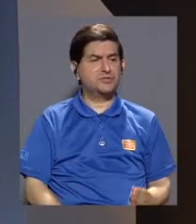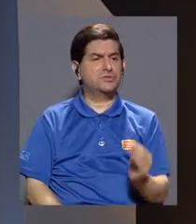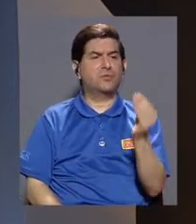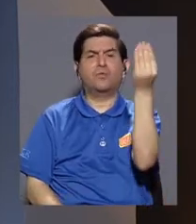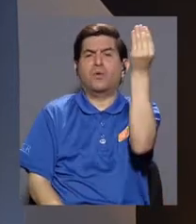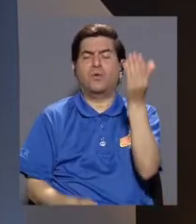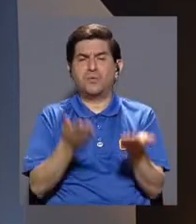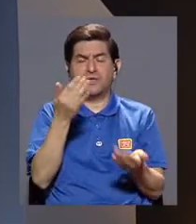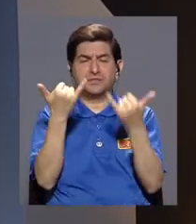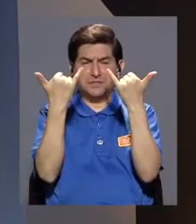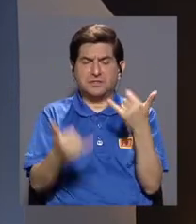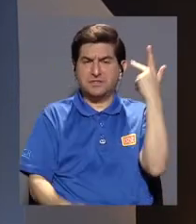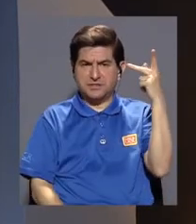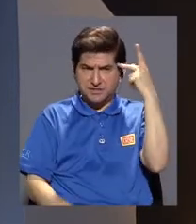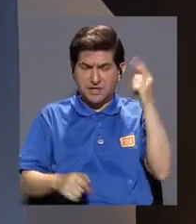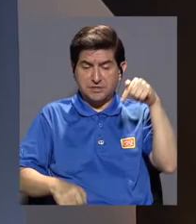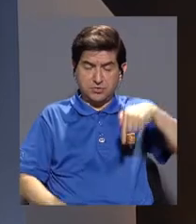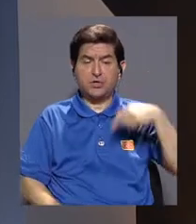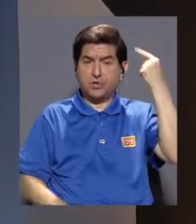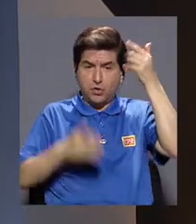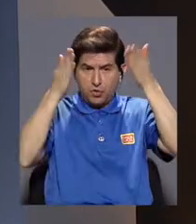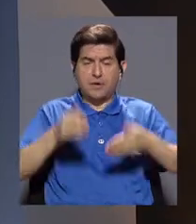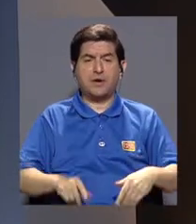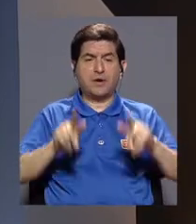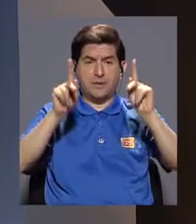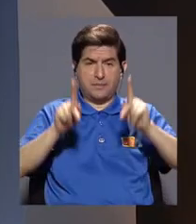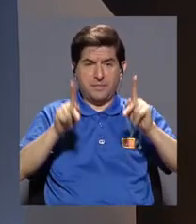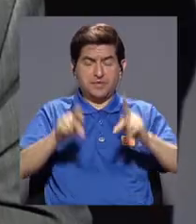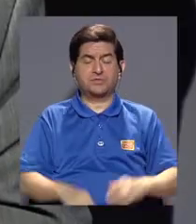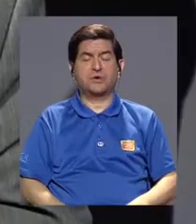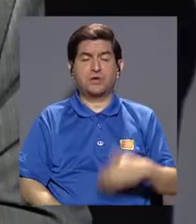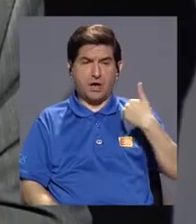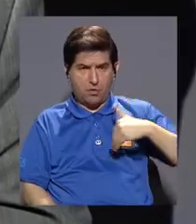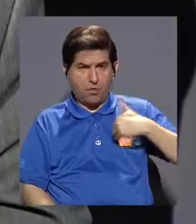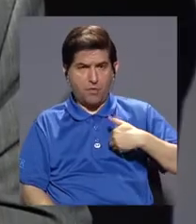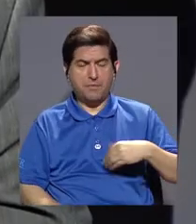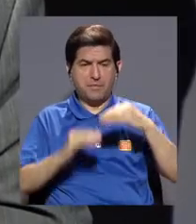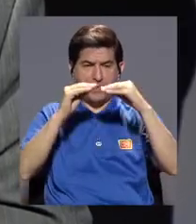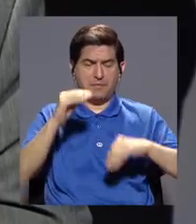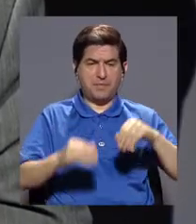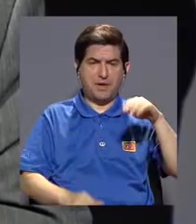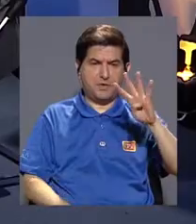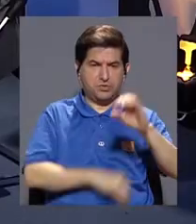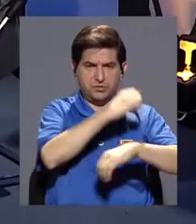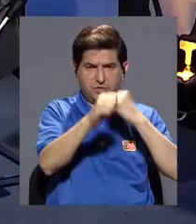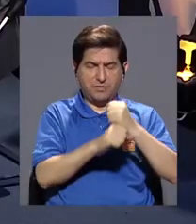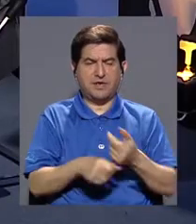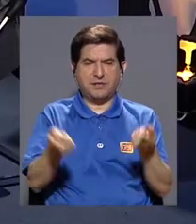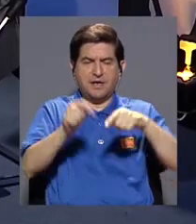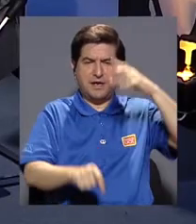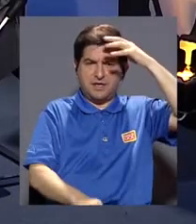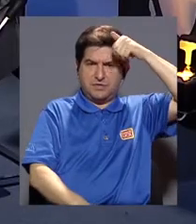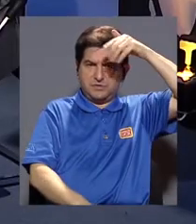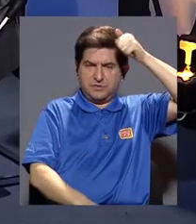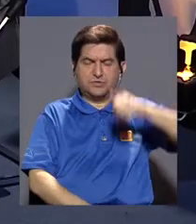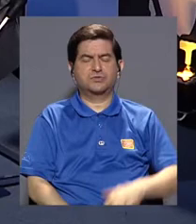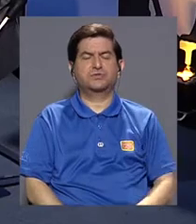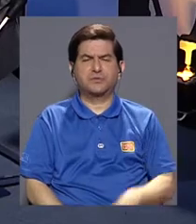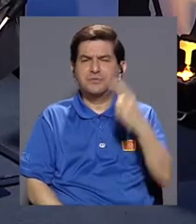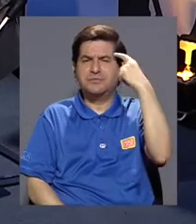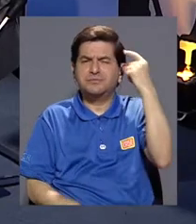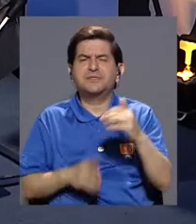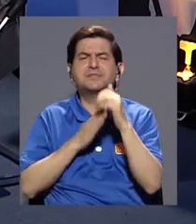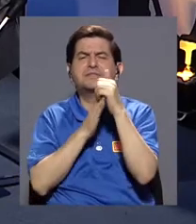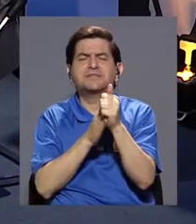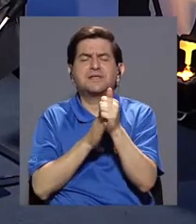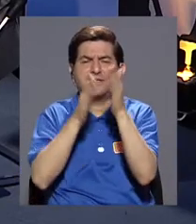inclusive que han llegado a la política y que hoy nos gobiernan, un hombre de menos de 40 años, por ejemplo, en el caso de Carlos Alvarado. En el ámbito de los liderazgos, que es uno